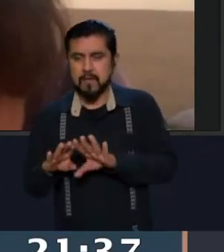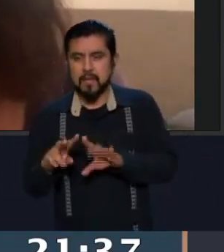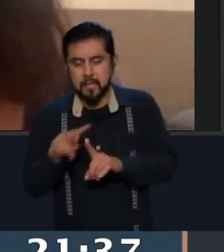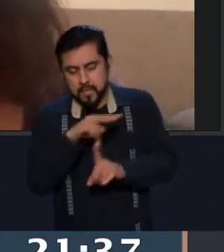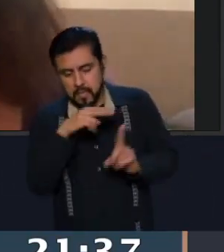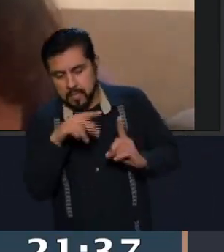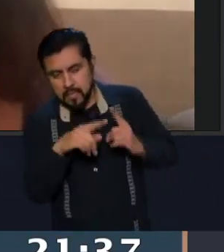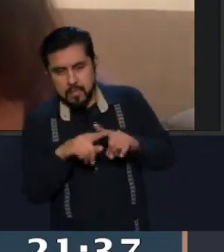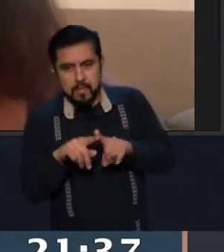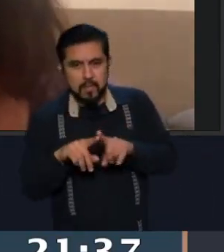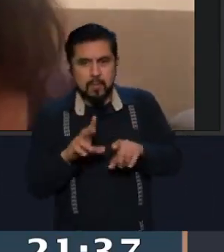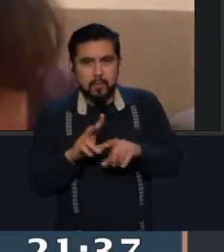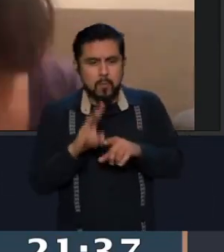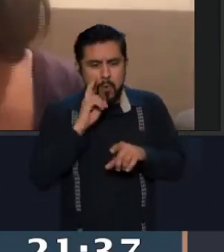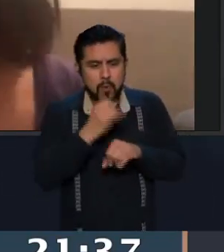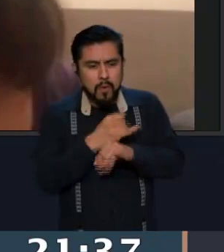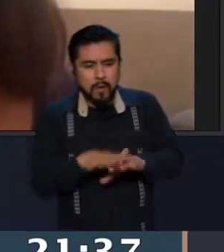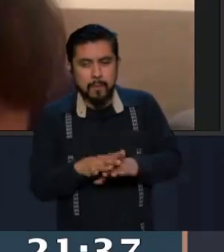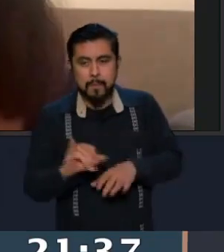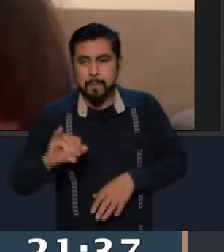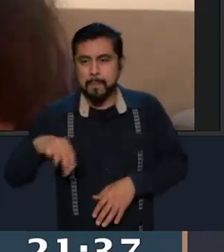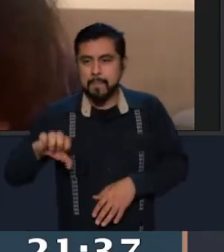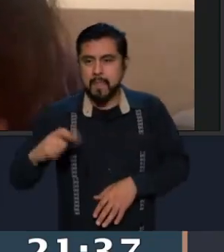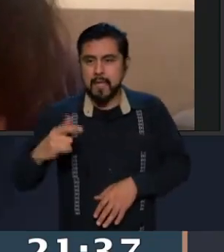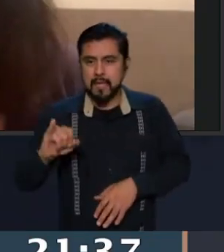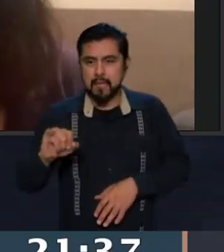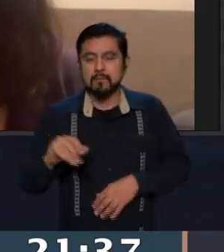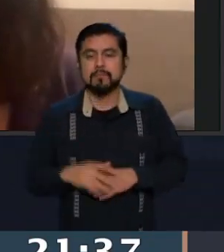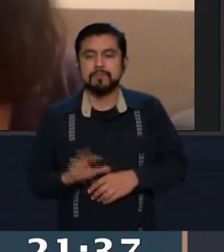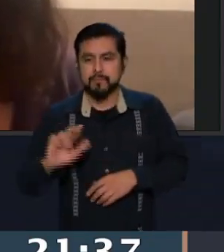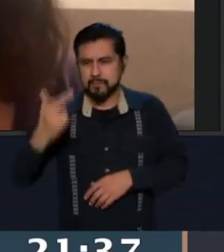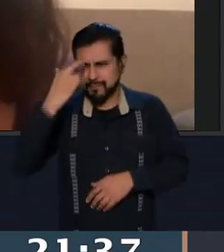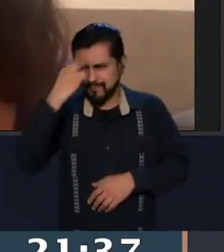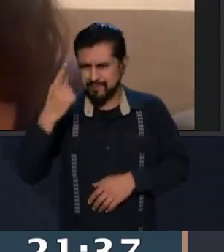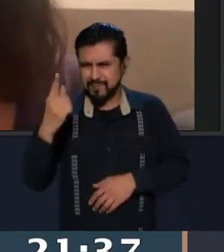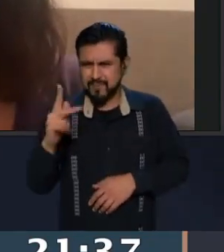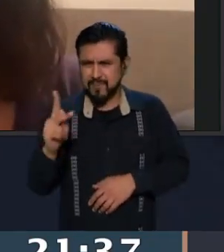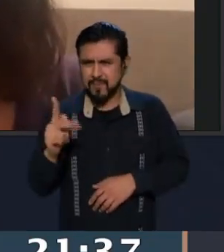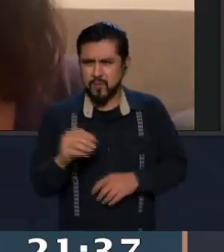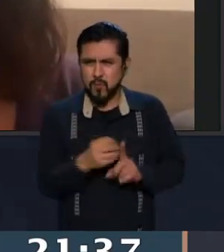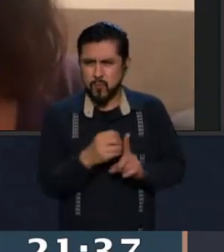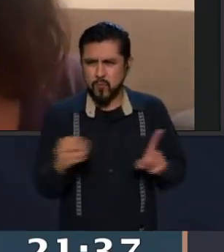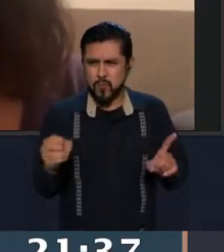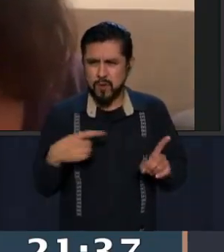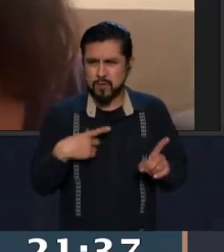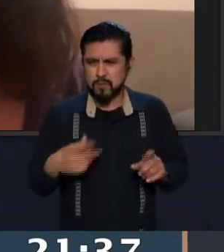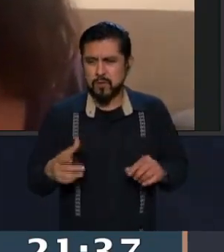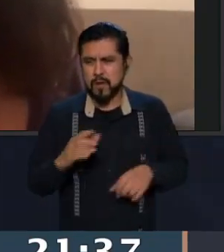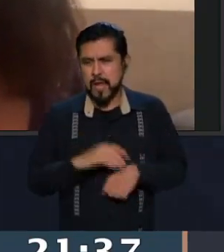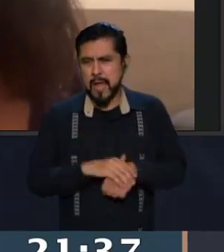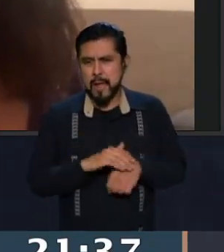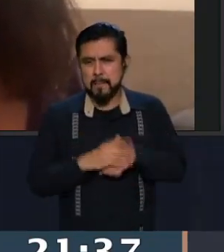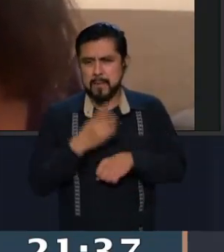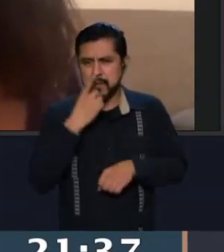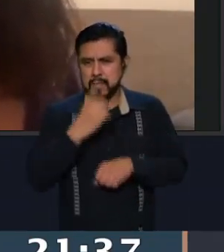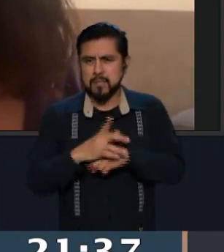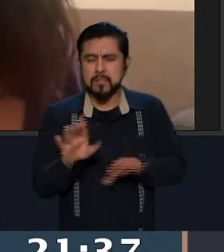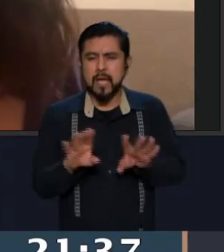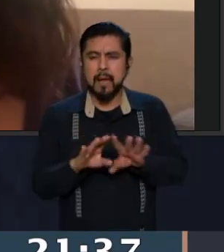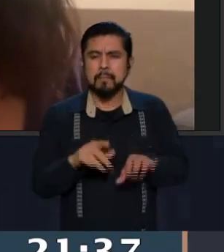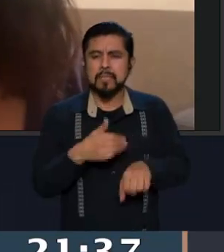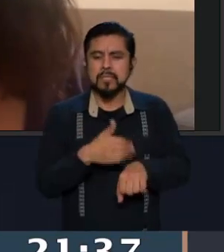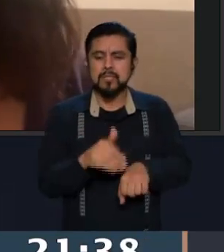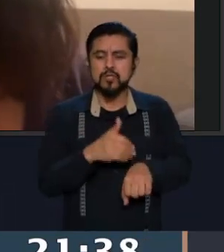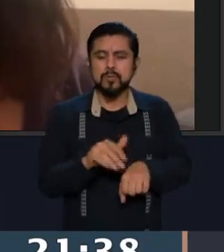ingreso por hogares del INEGI y recuerdo mucho una frase que dice mucho un amigo que es que los números no mienten, pero que sí se pueden mentir con los